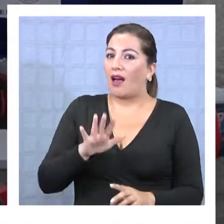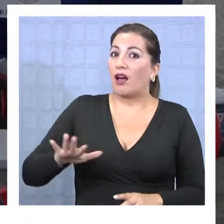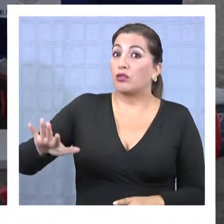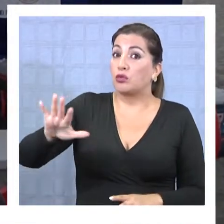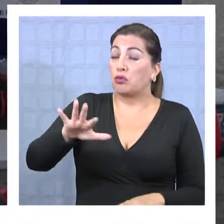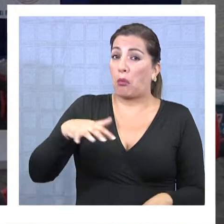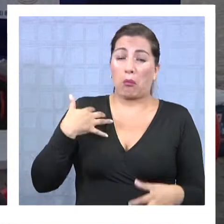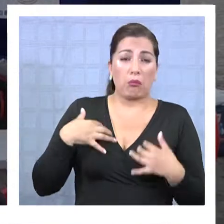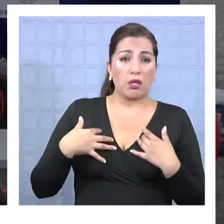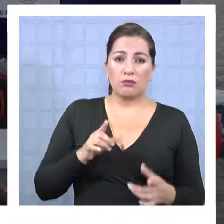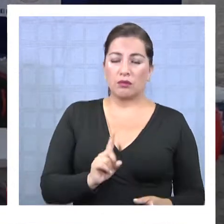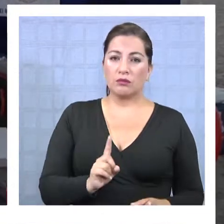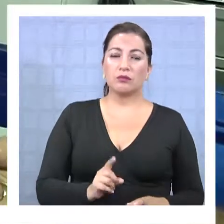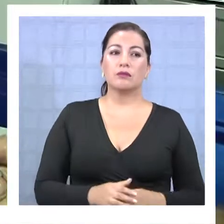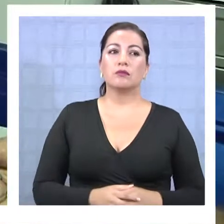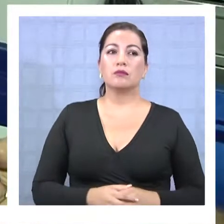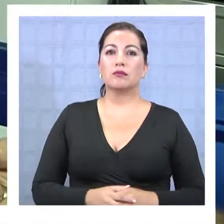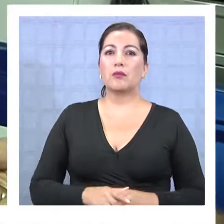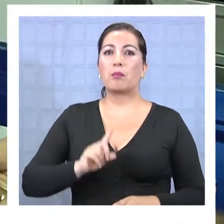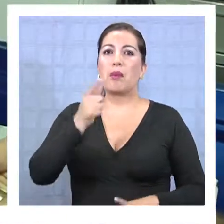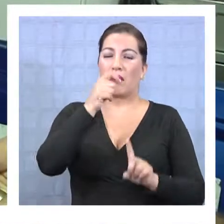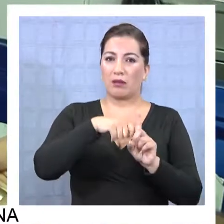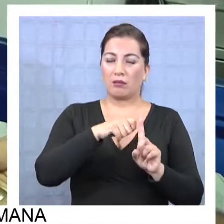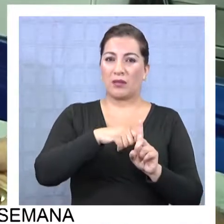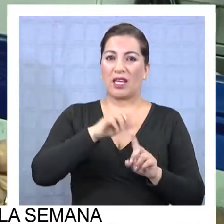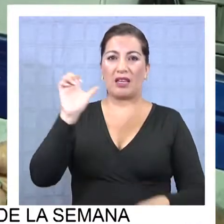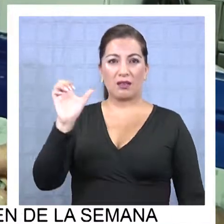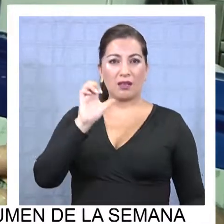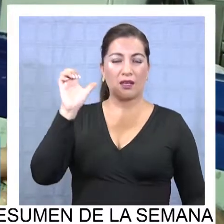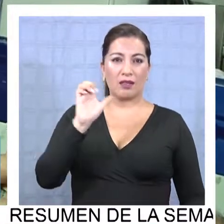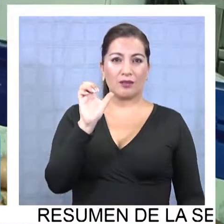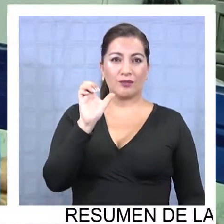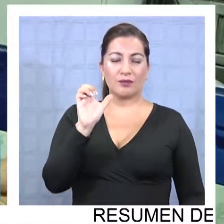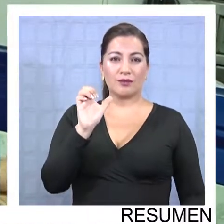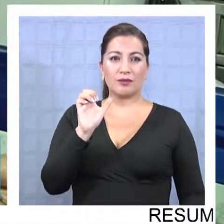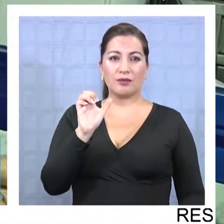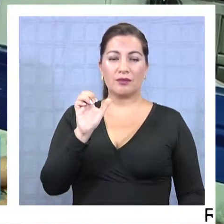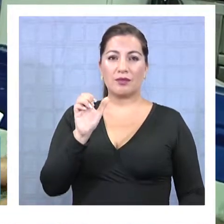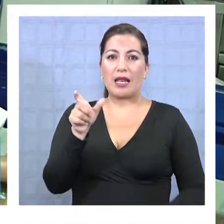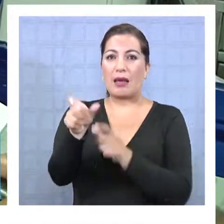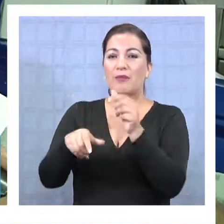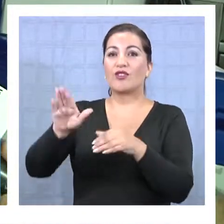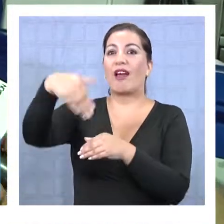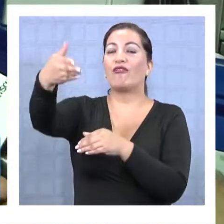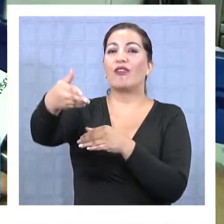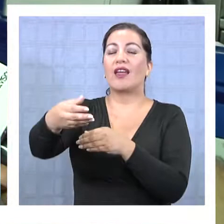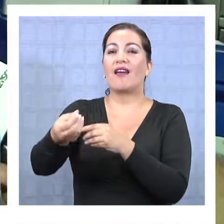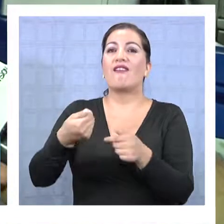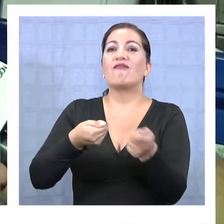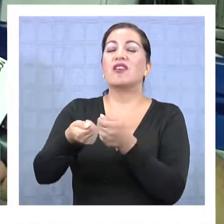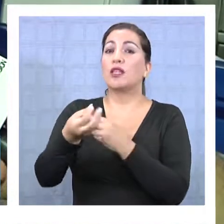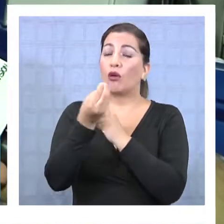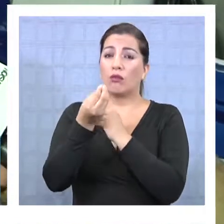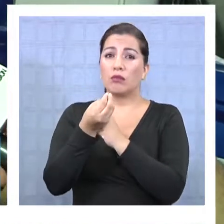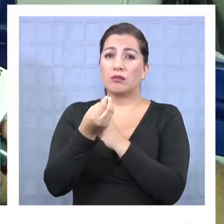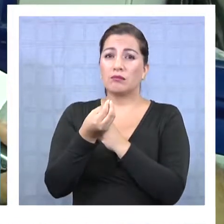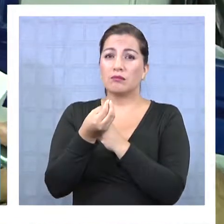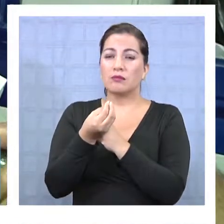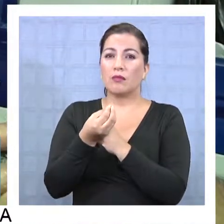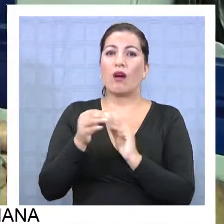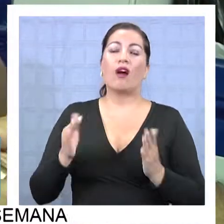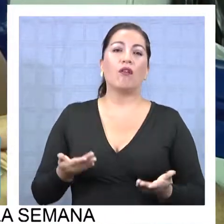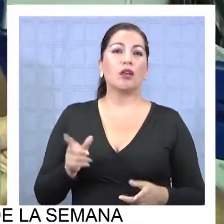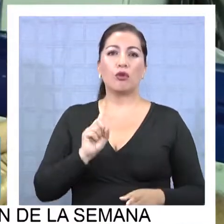todos les molesta. El primer mes, en enero, fue más que nada el ambulante que vende comida, pero no fue,